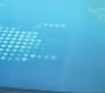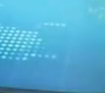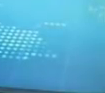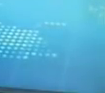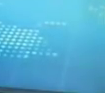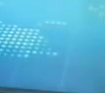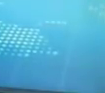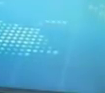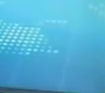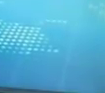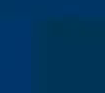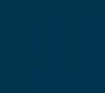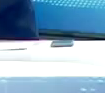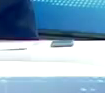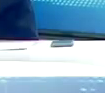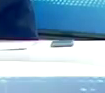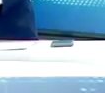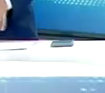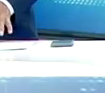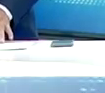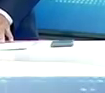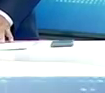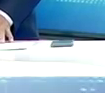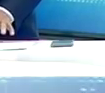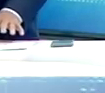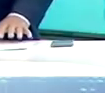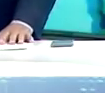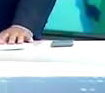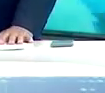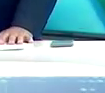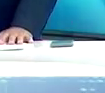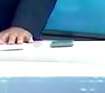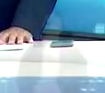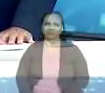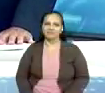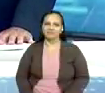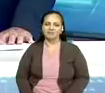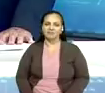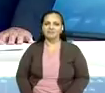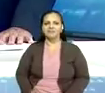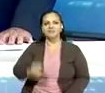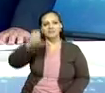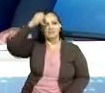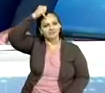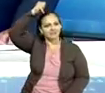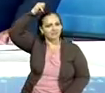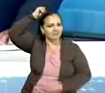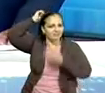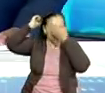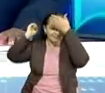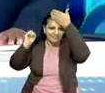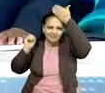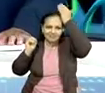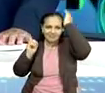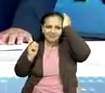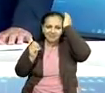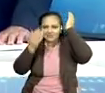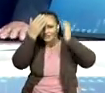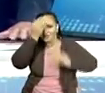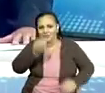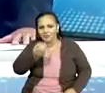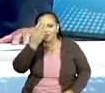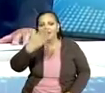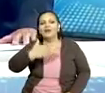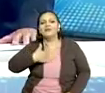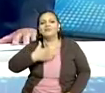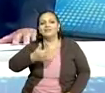José Morales. Nos tiene novedades que de inmediato nos informará. Pepito, buenos días, ¿cómo le va? ¿Qué hay de nuevo por